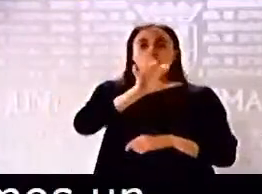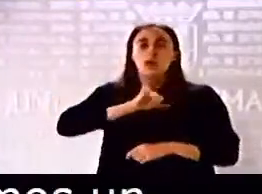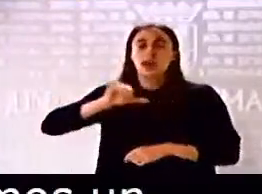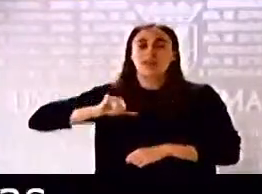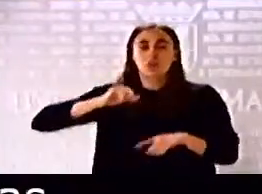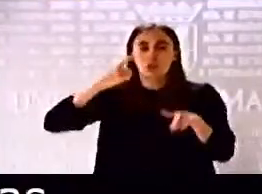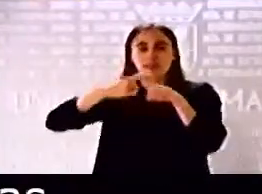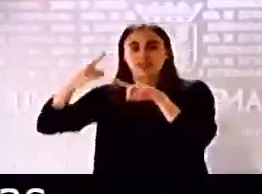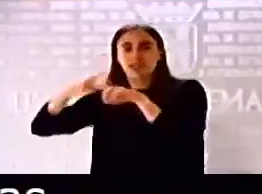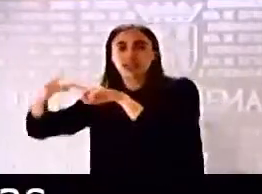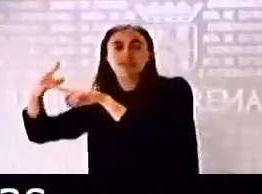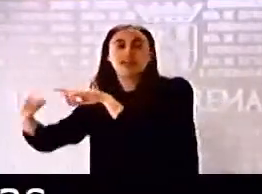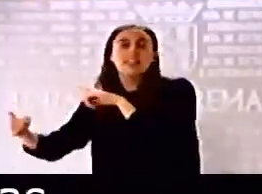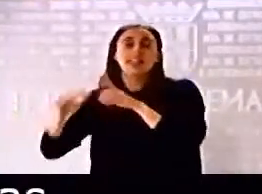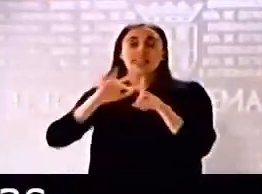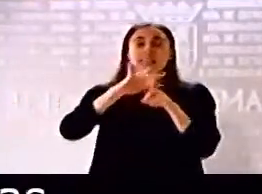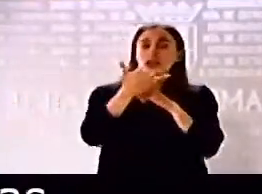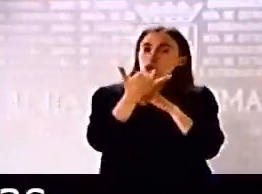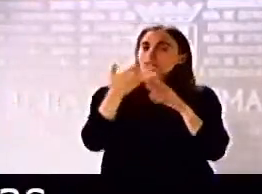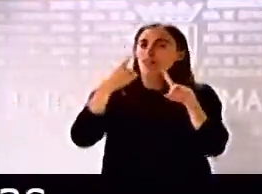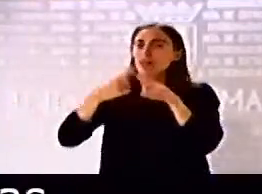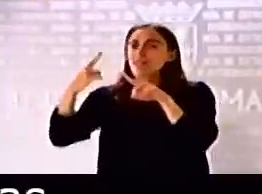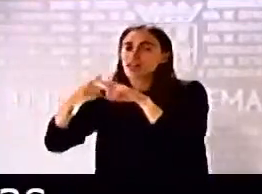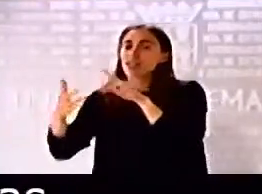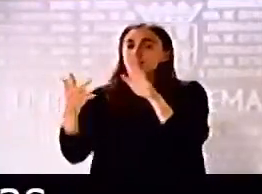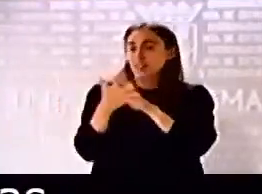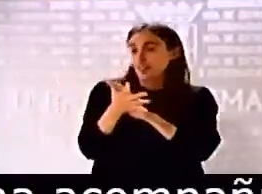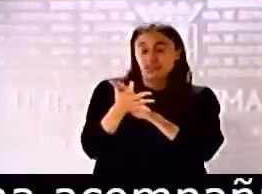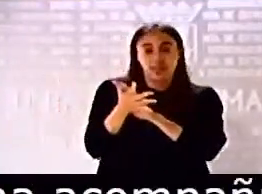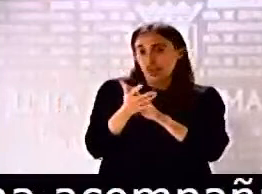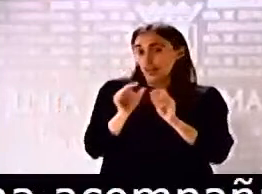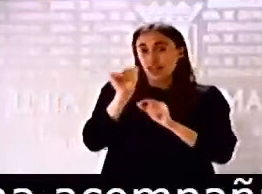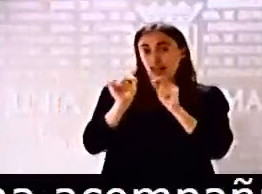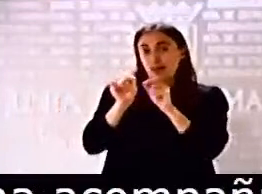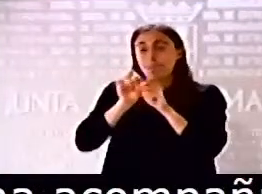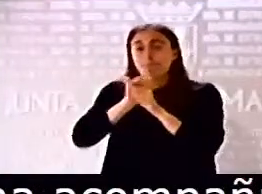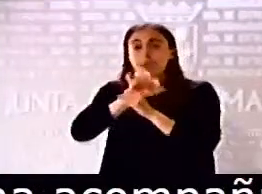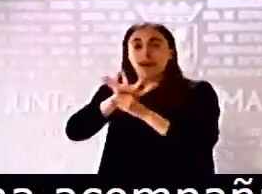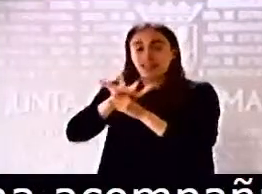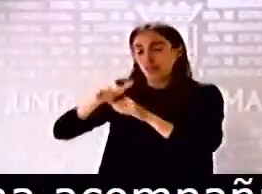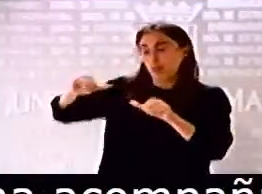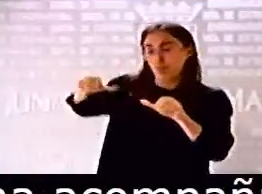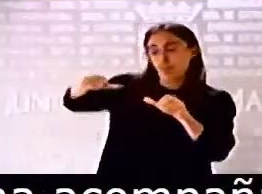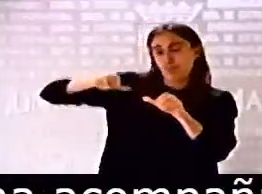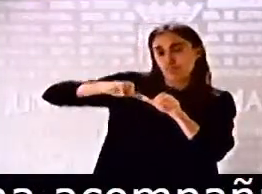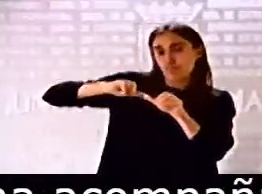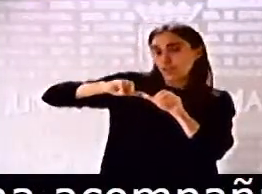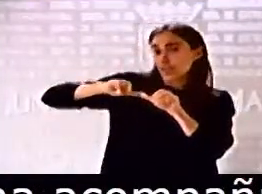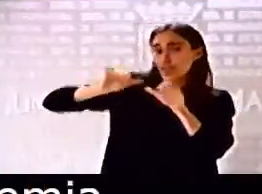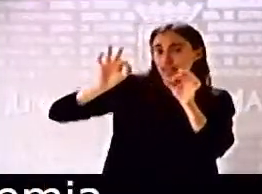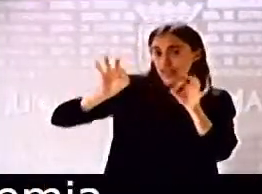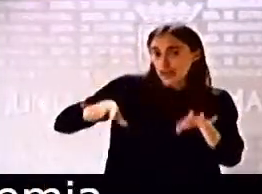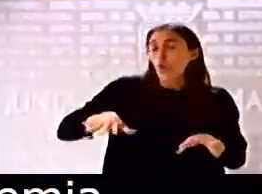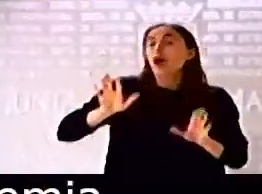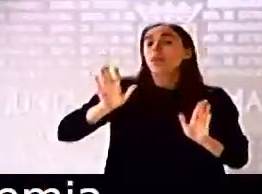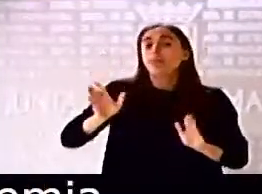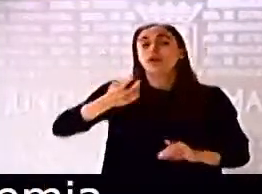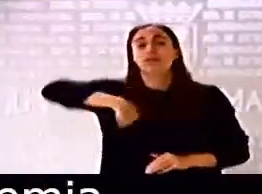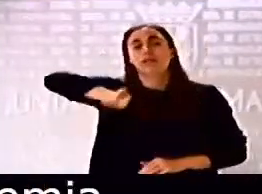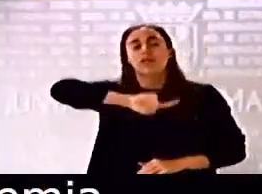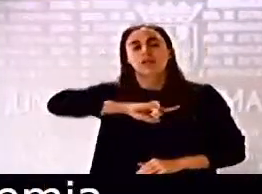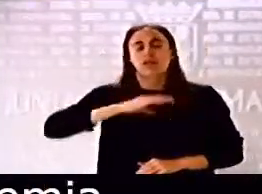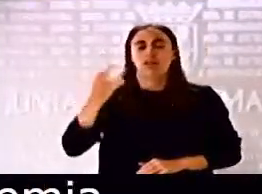lo largo de toda la historia de la pandemia, pero que nosotros tenemos que